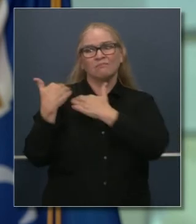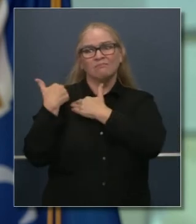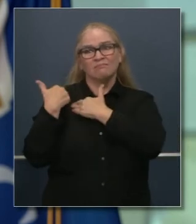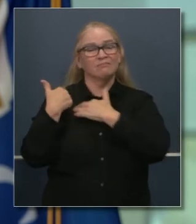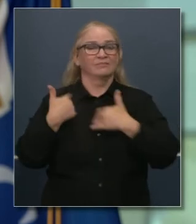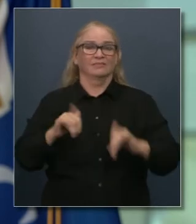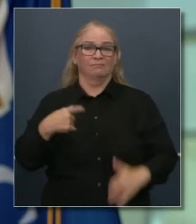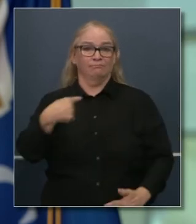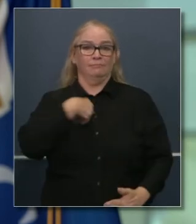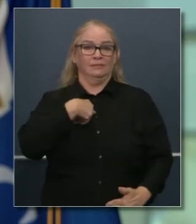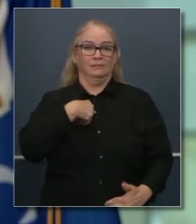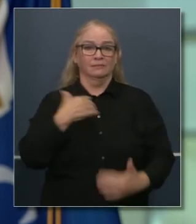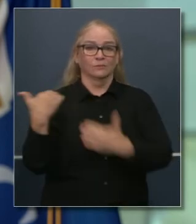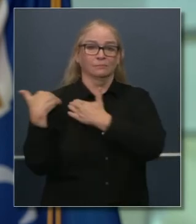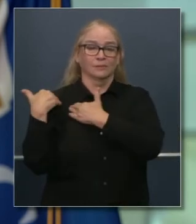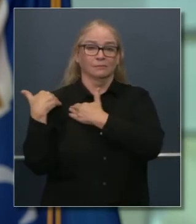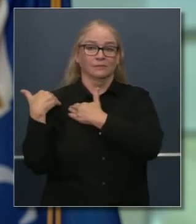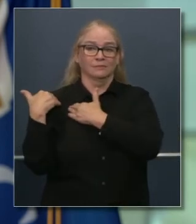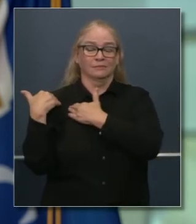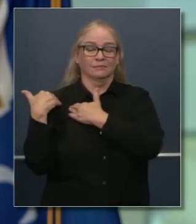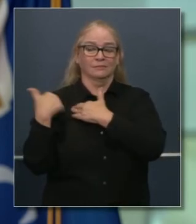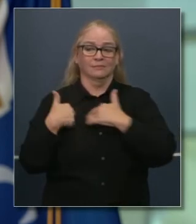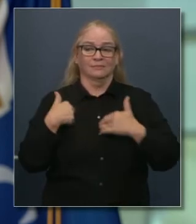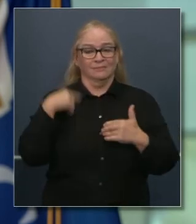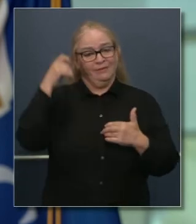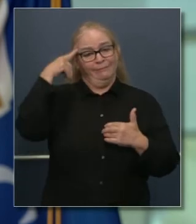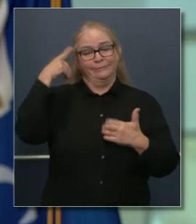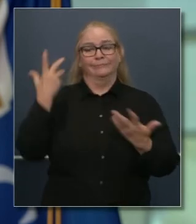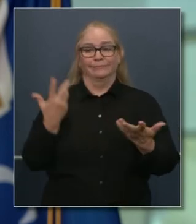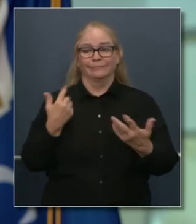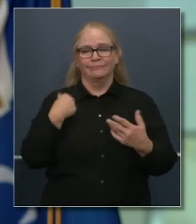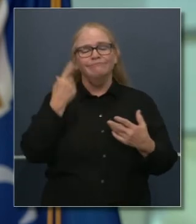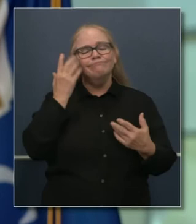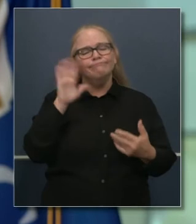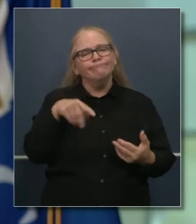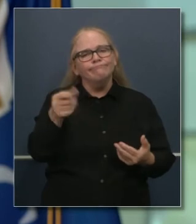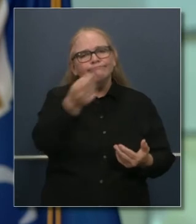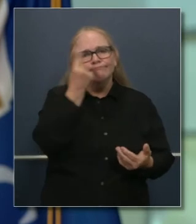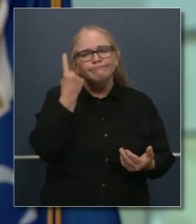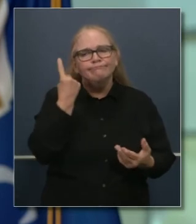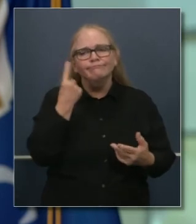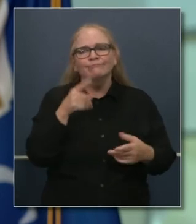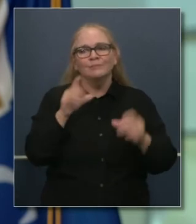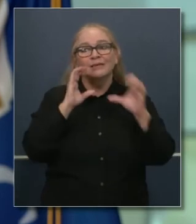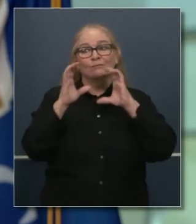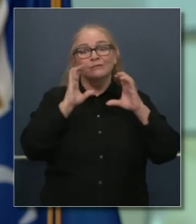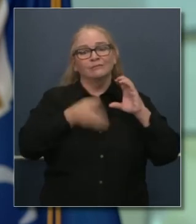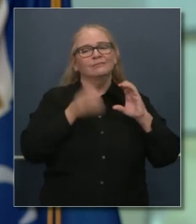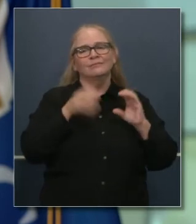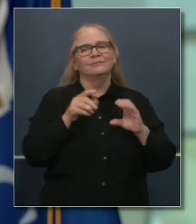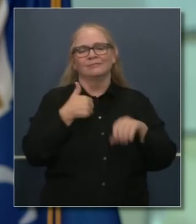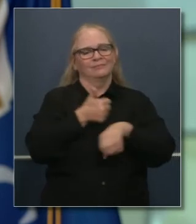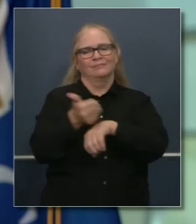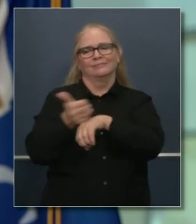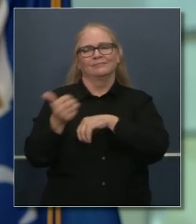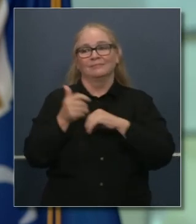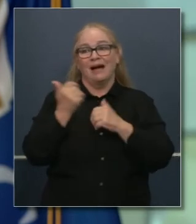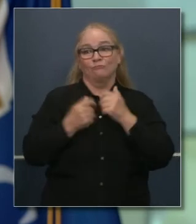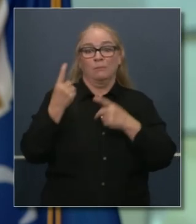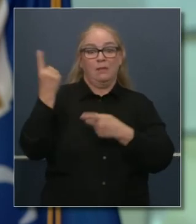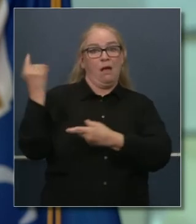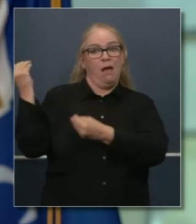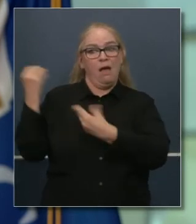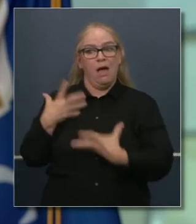por lo apropiado de su pregunta pero ciertamente que tengo la responsabilidad cuando estoy